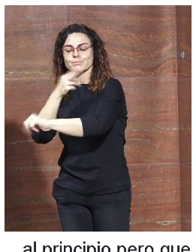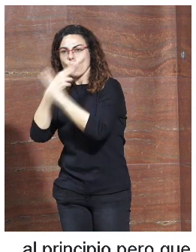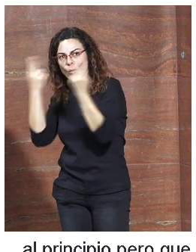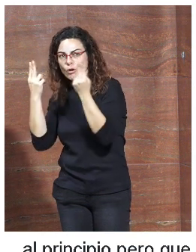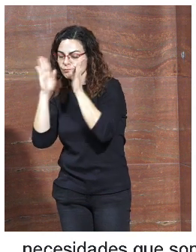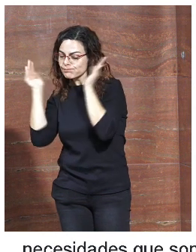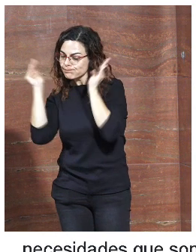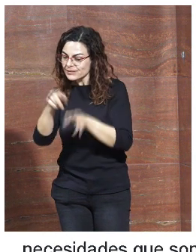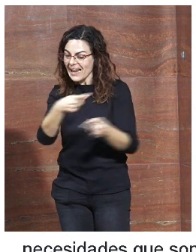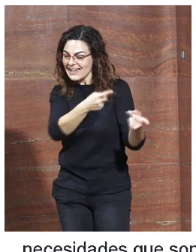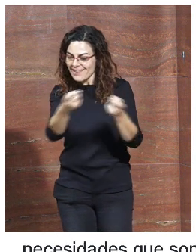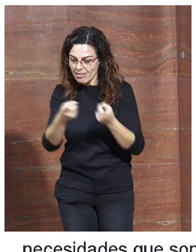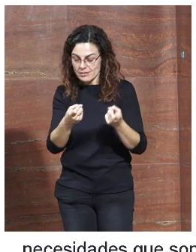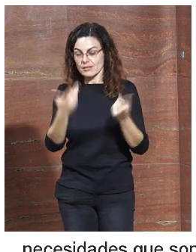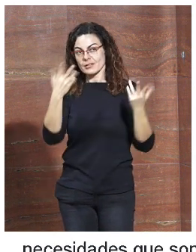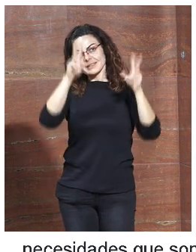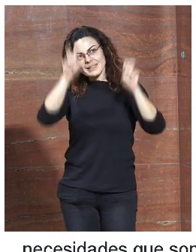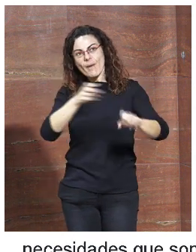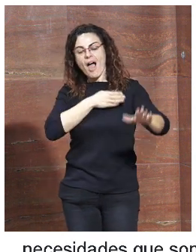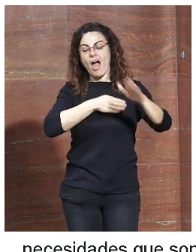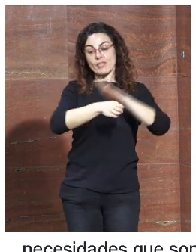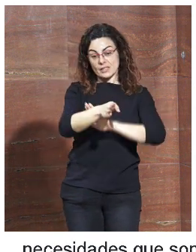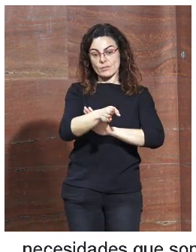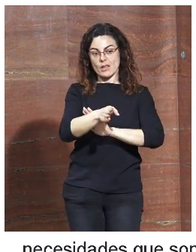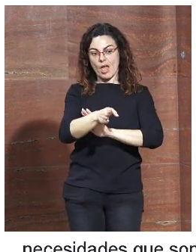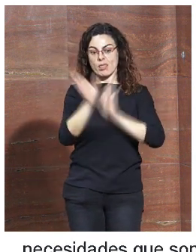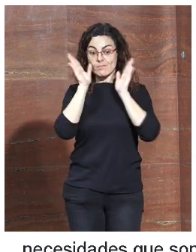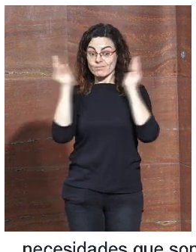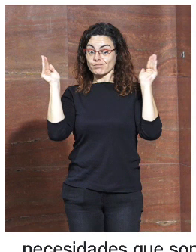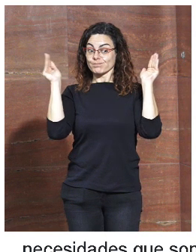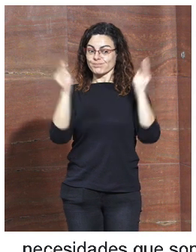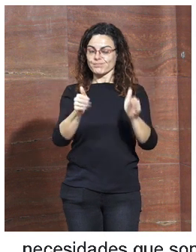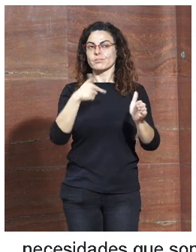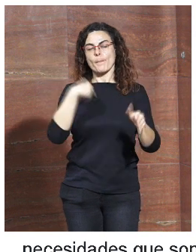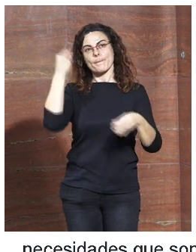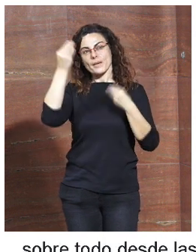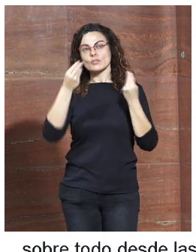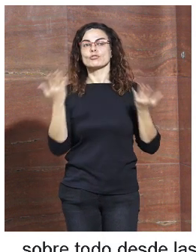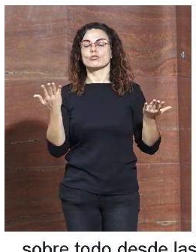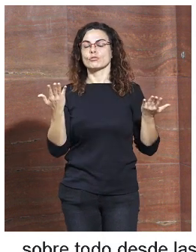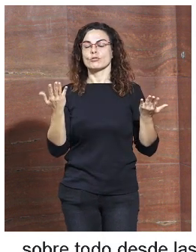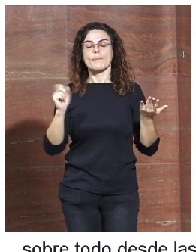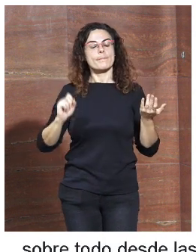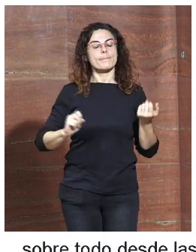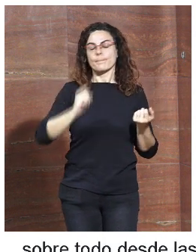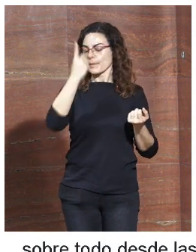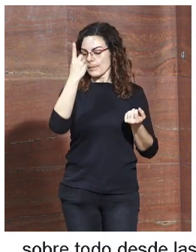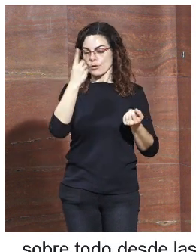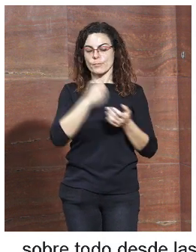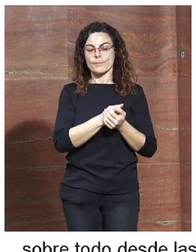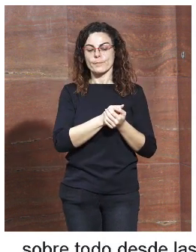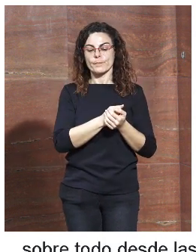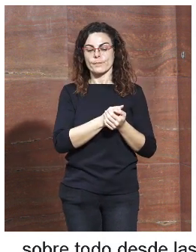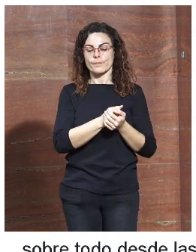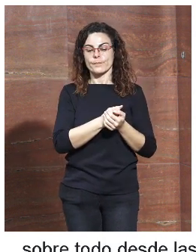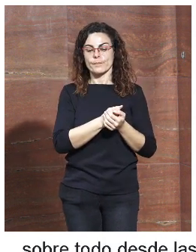que enfocar el tema de la accesibilidad, creo que en primer término hay que